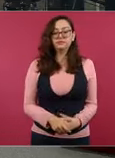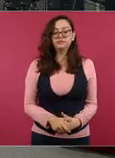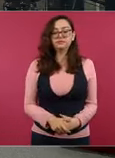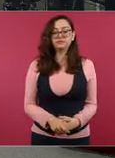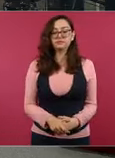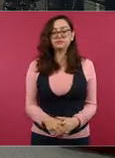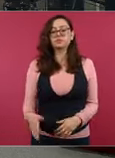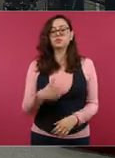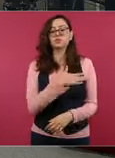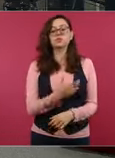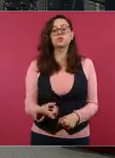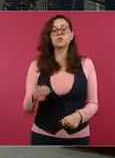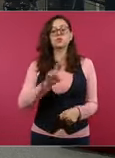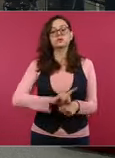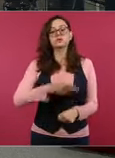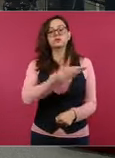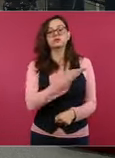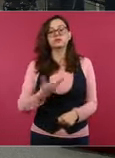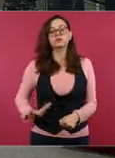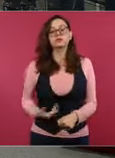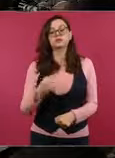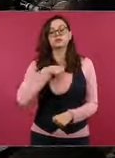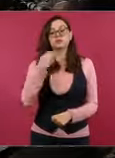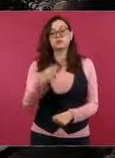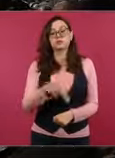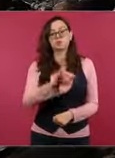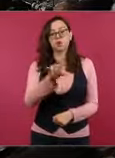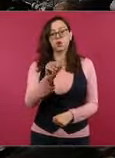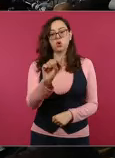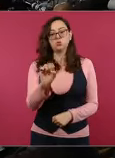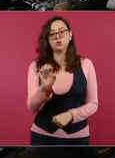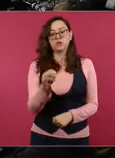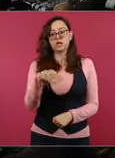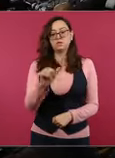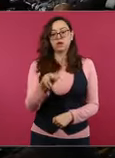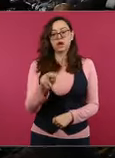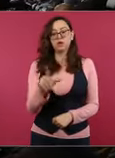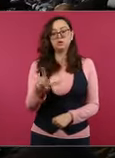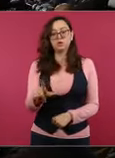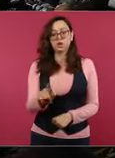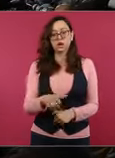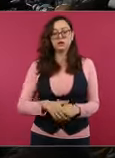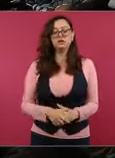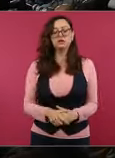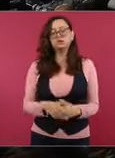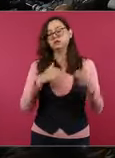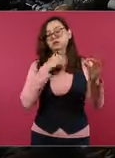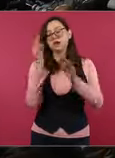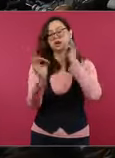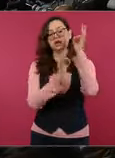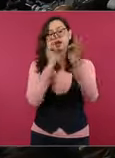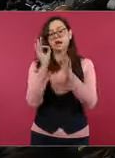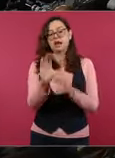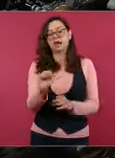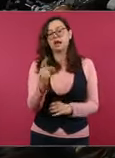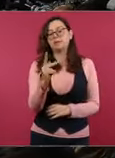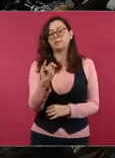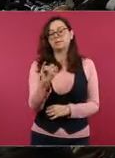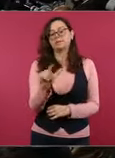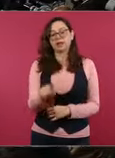Buenos días, presidente. José Manuel Fuentes, de Capital 21. Preguntarle sobre todo el primer